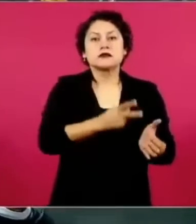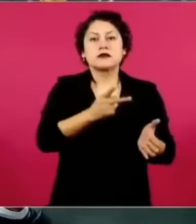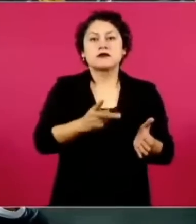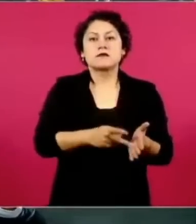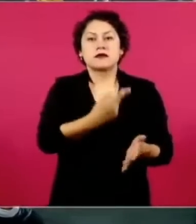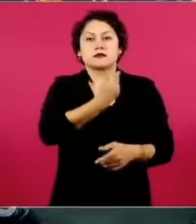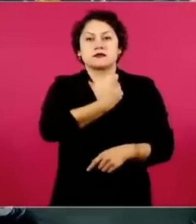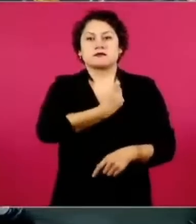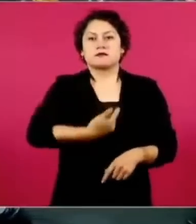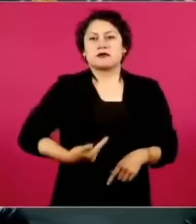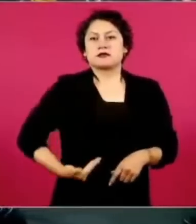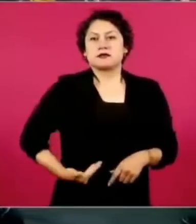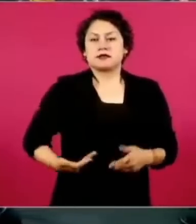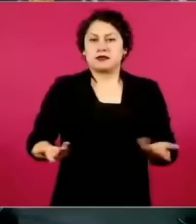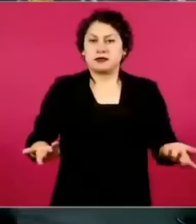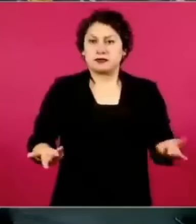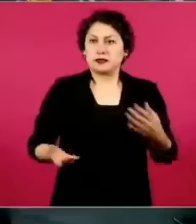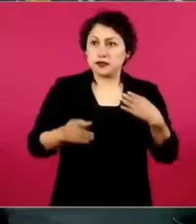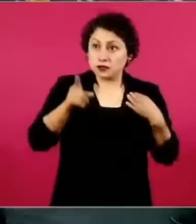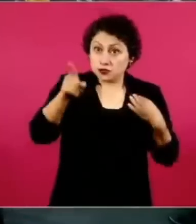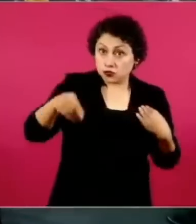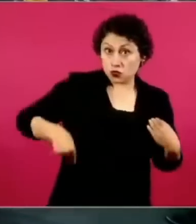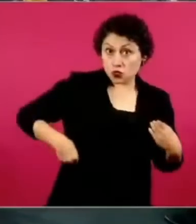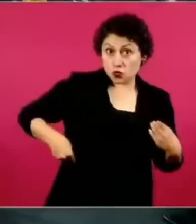él nos arrebataron más de la mitad de nuestro